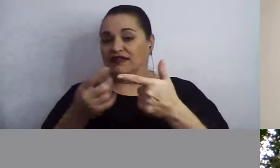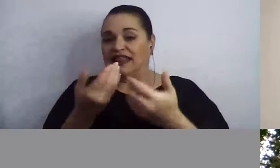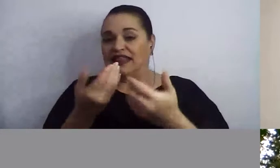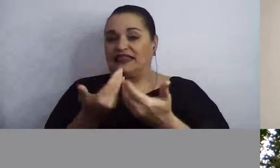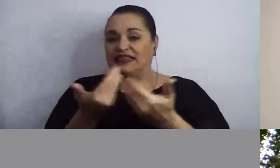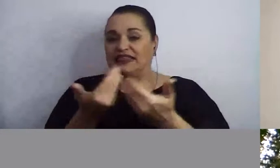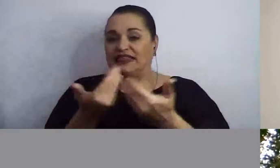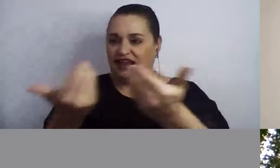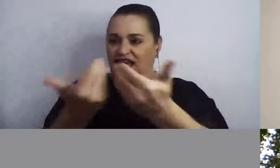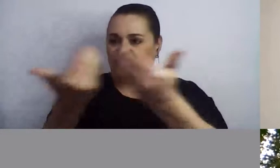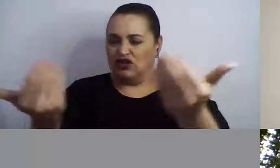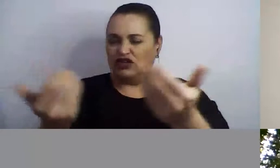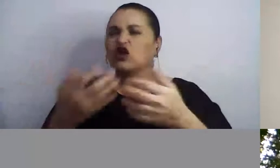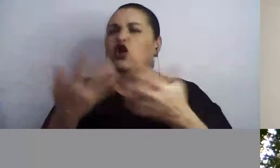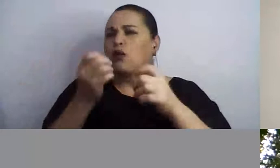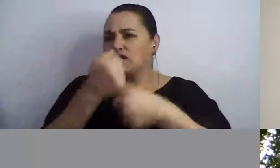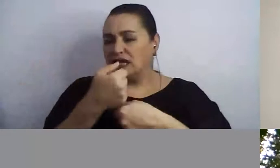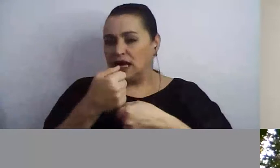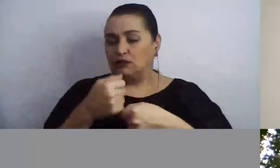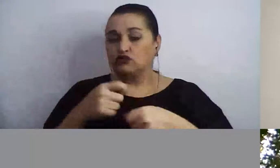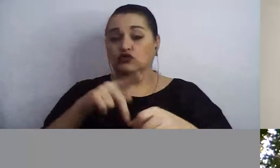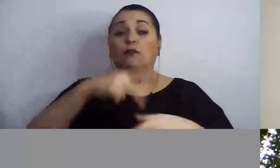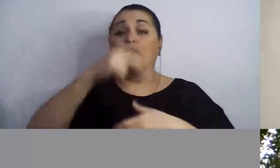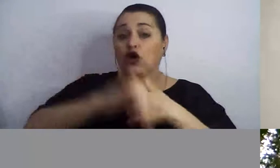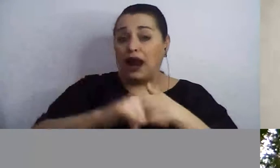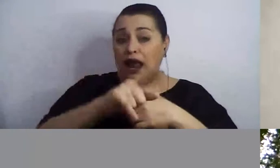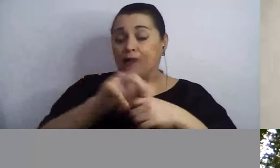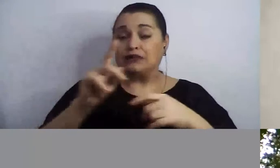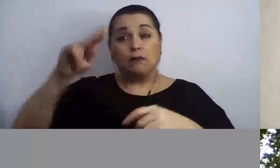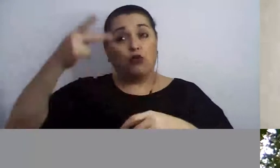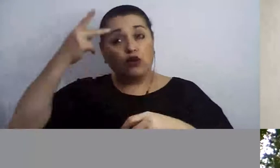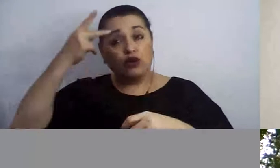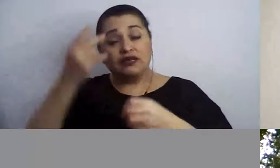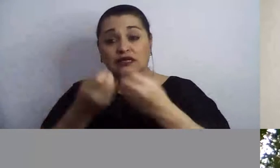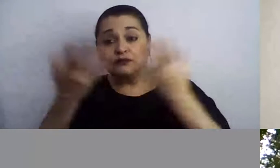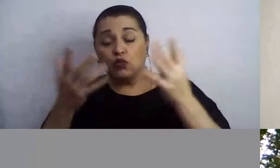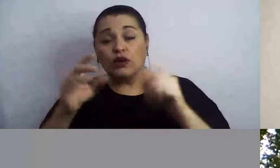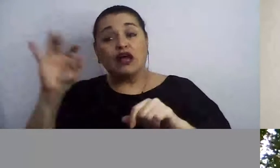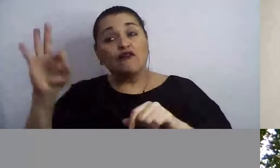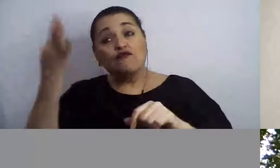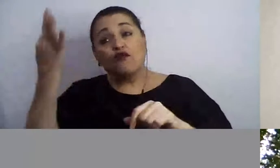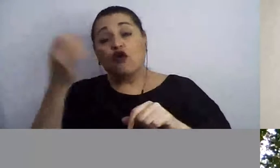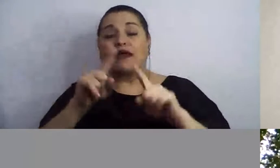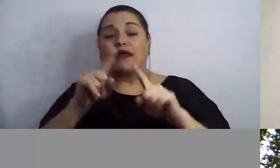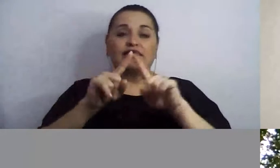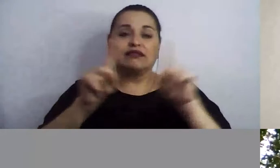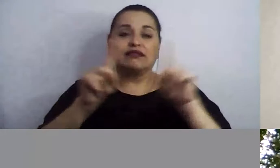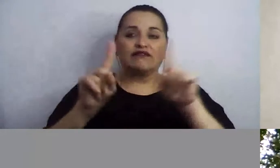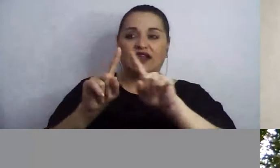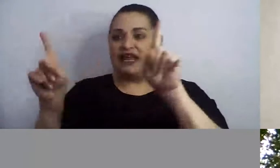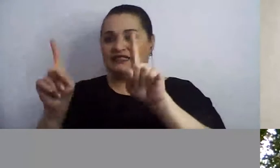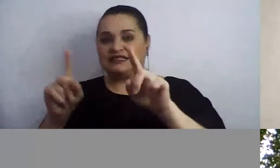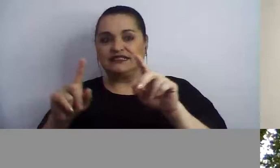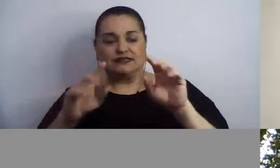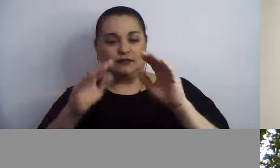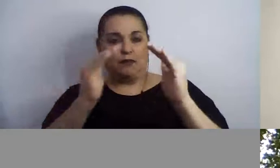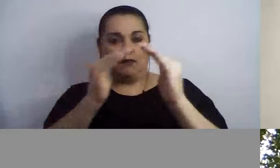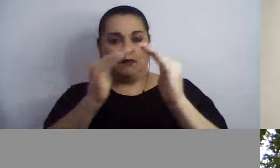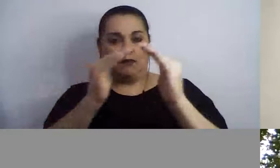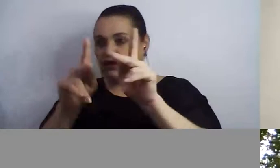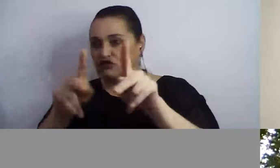es decir cómo hacemos para que esos programas y esas políticas públicas de alguna manera diferencien entre las distintas poblaciones para